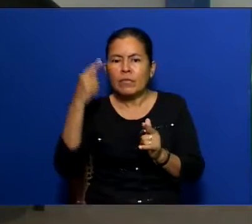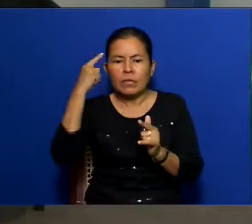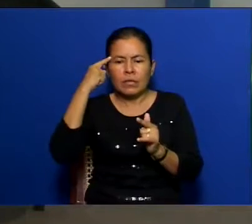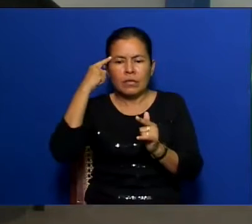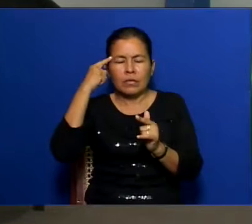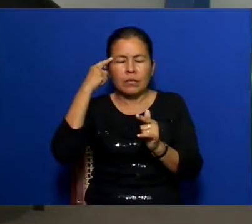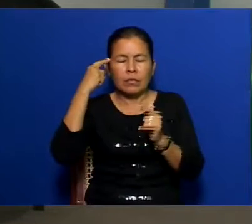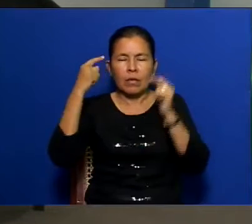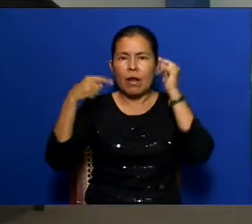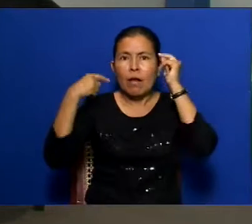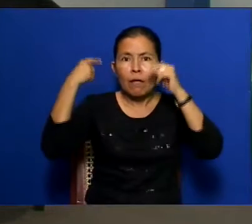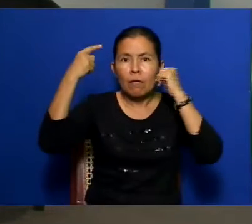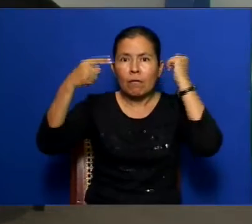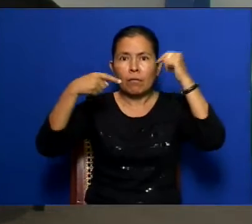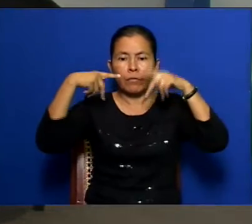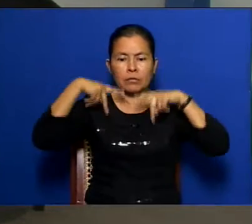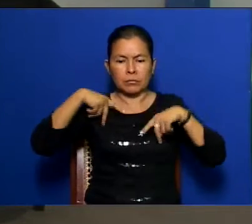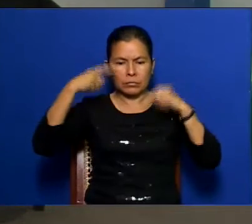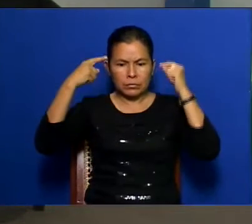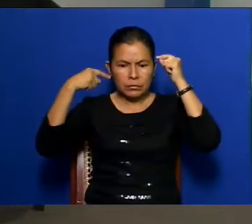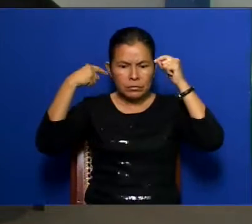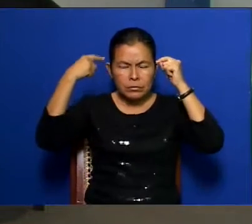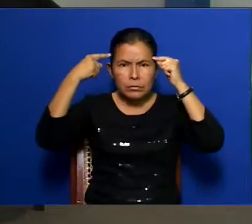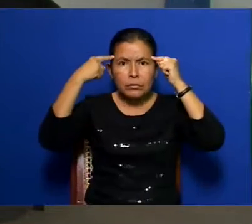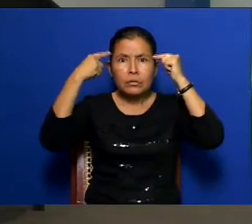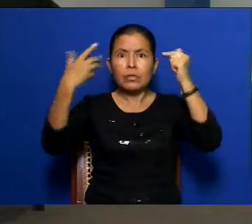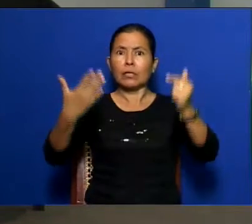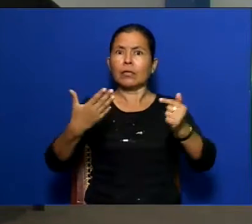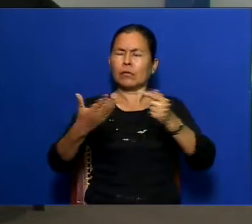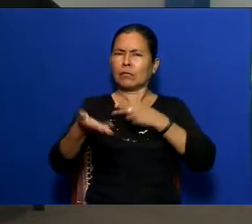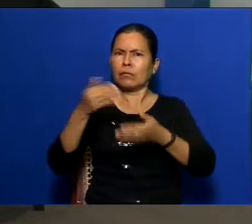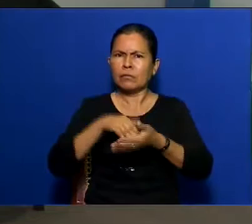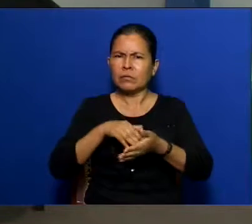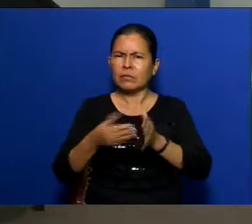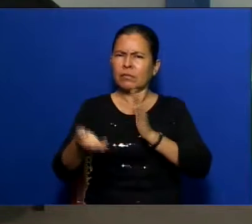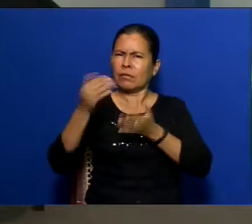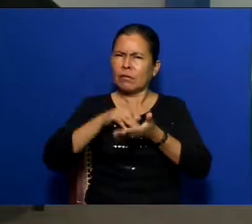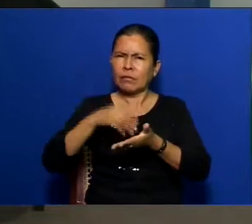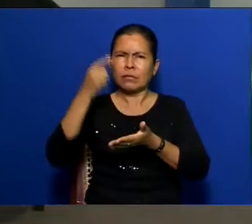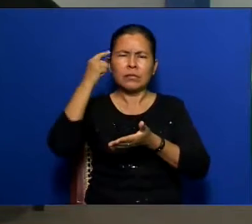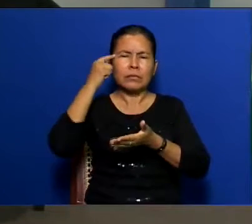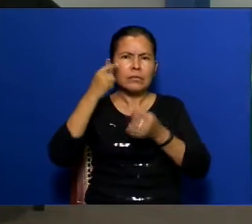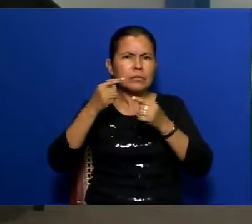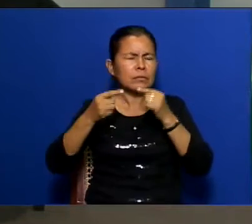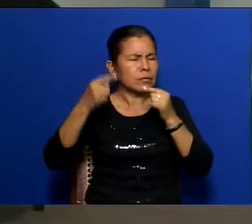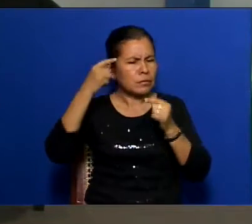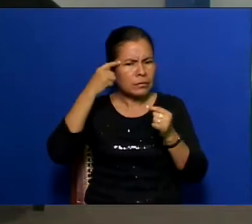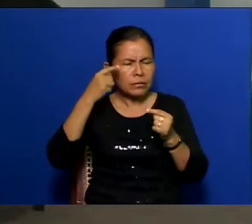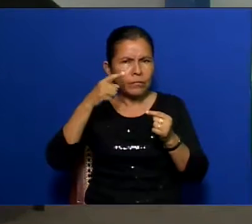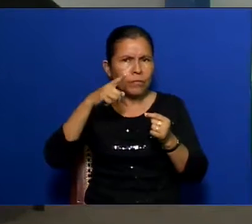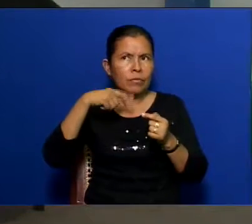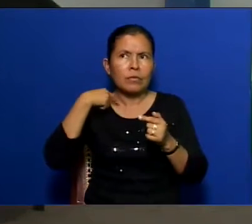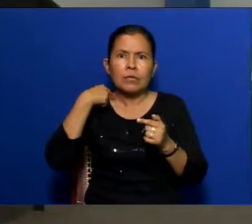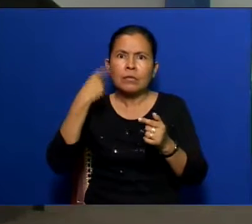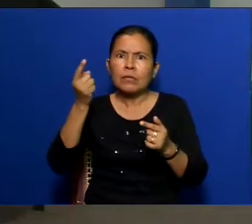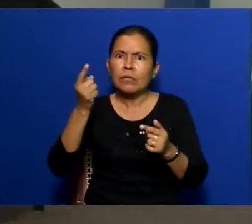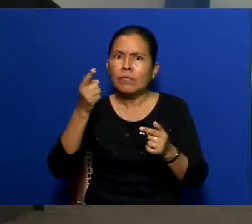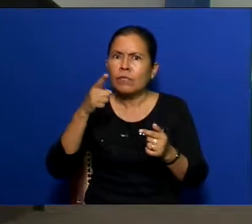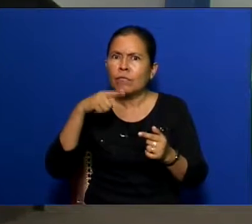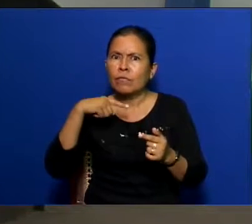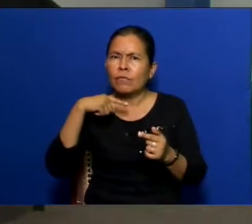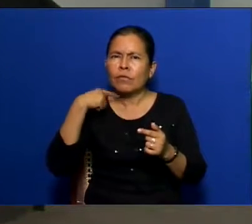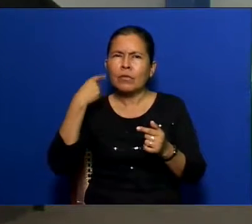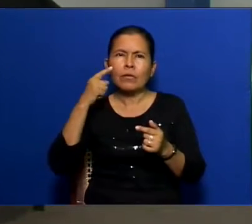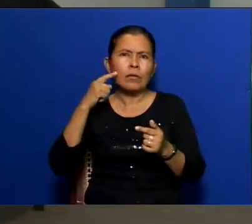está volviendo loca o que se está volviendo loco, porque dice, bueno, yo estoy viviendo algo que no es real, que no es real, esto